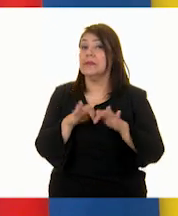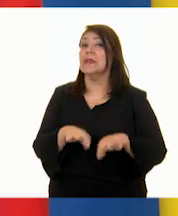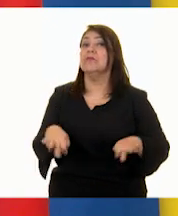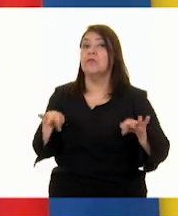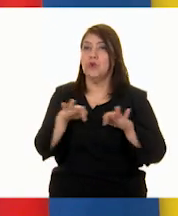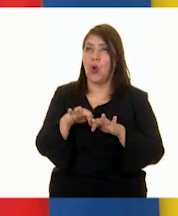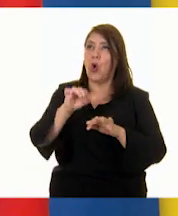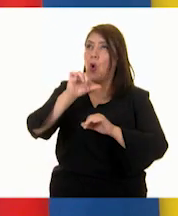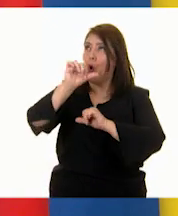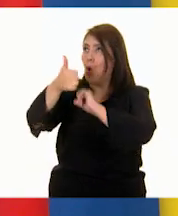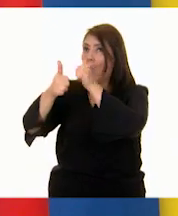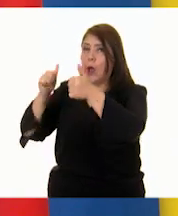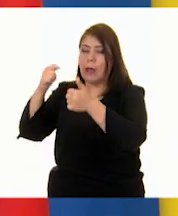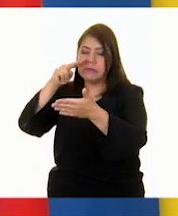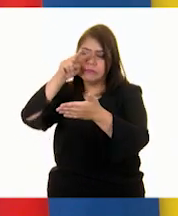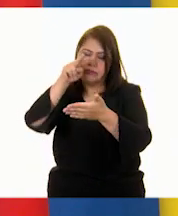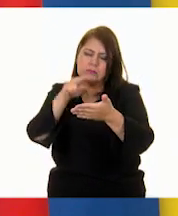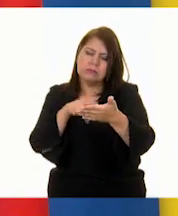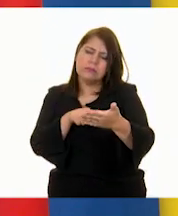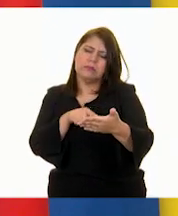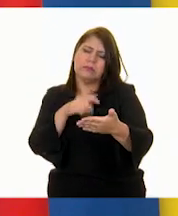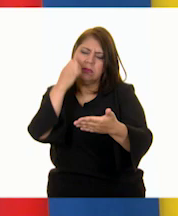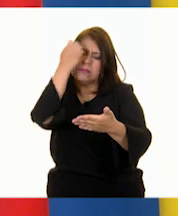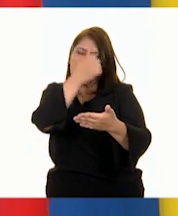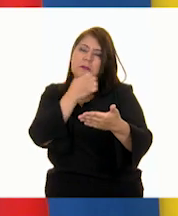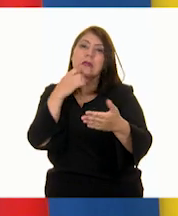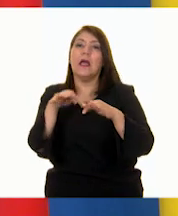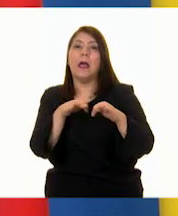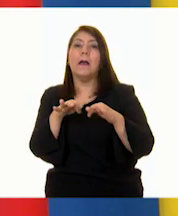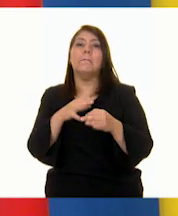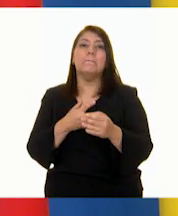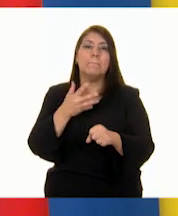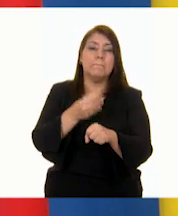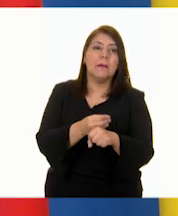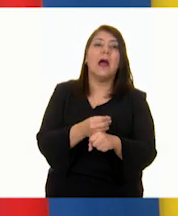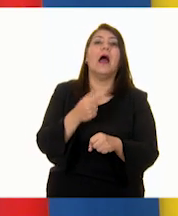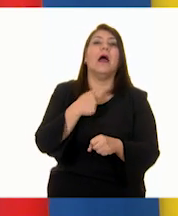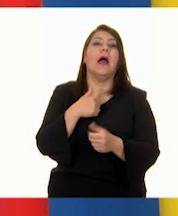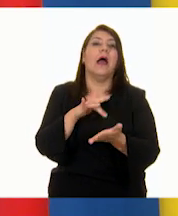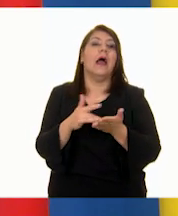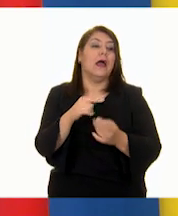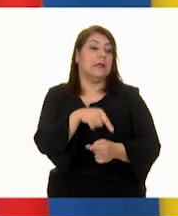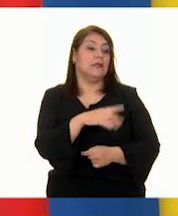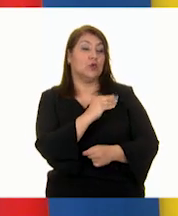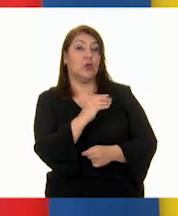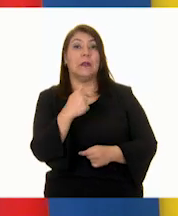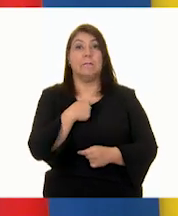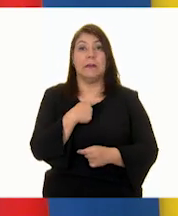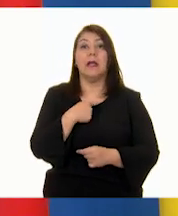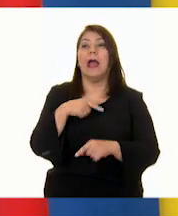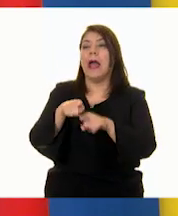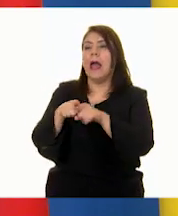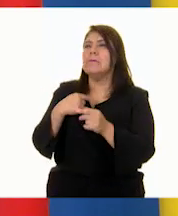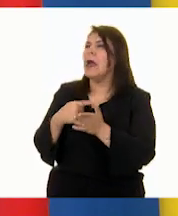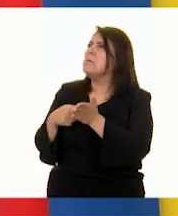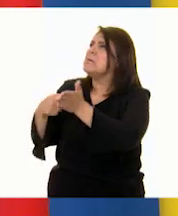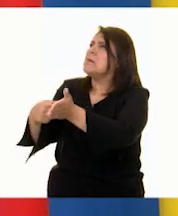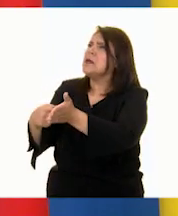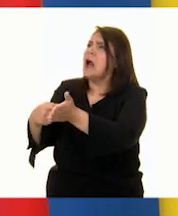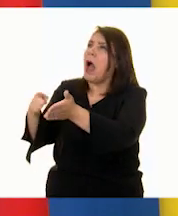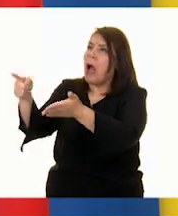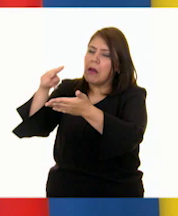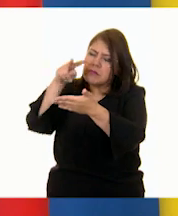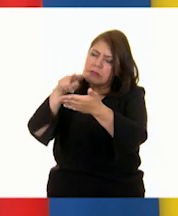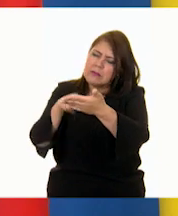nuestro trabajo, pues nos ayuda a mejorarlo. A Tony y a mí nos leyeron nuestros hermanos. Y justo con esta rúbrica que nos facilitó